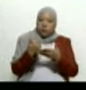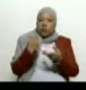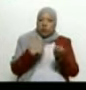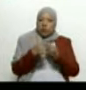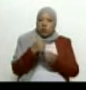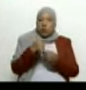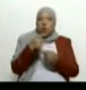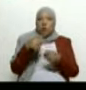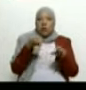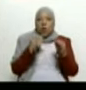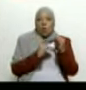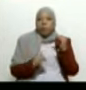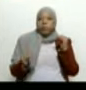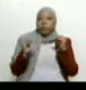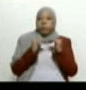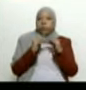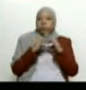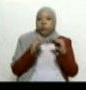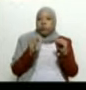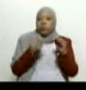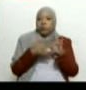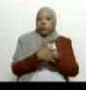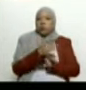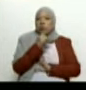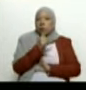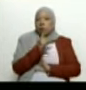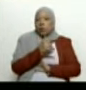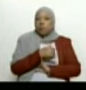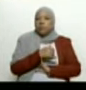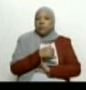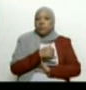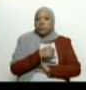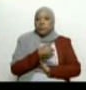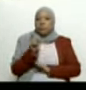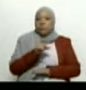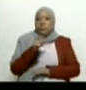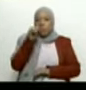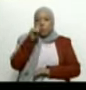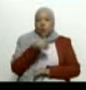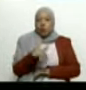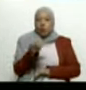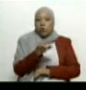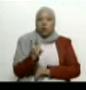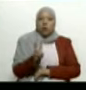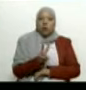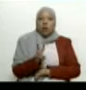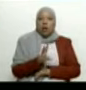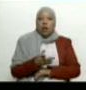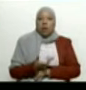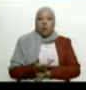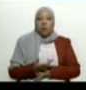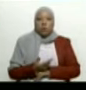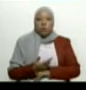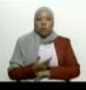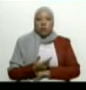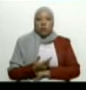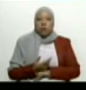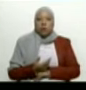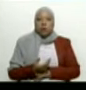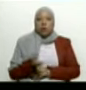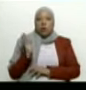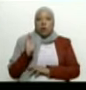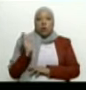intereses hegemónicos y en detrimento de las realidades y de las necesidades de nuestros países. La conferencia tuvo